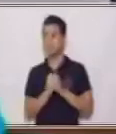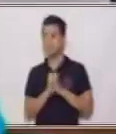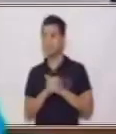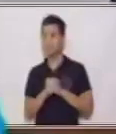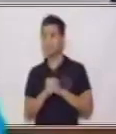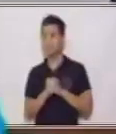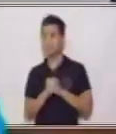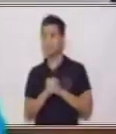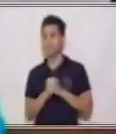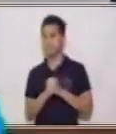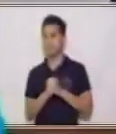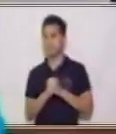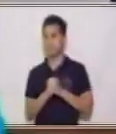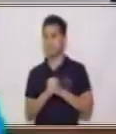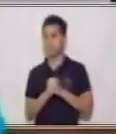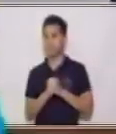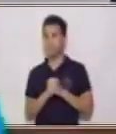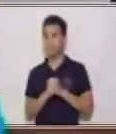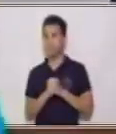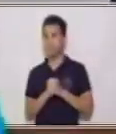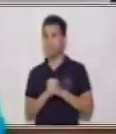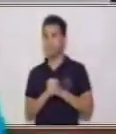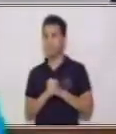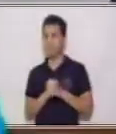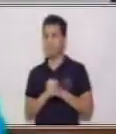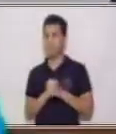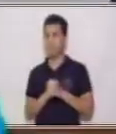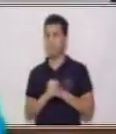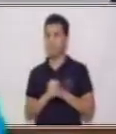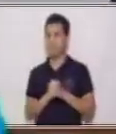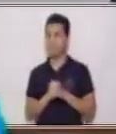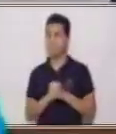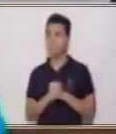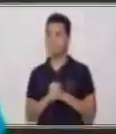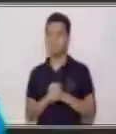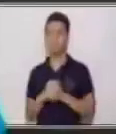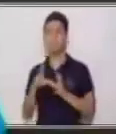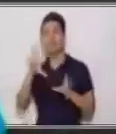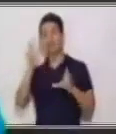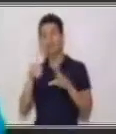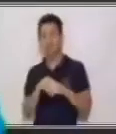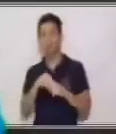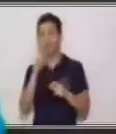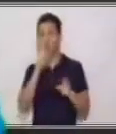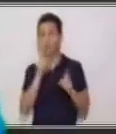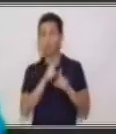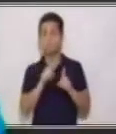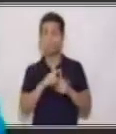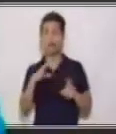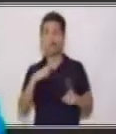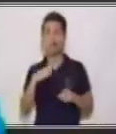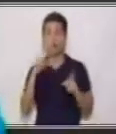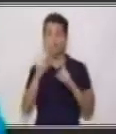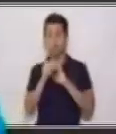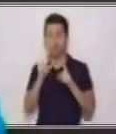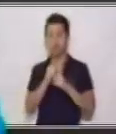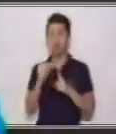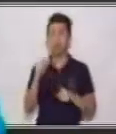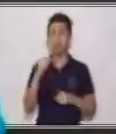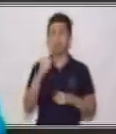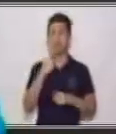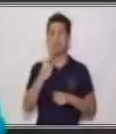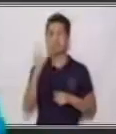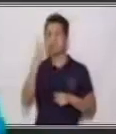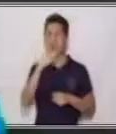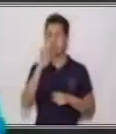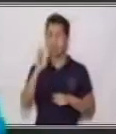la precisión. Y dentro de esto también entraría la sencillez y el vigor expresivo. Esto se refleja